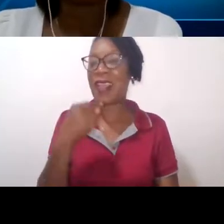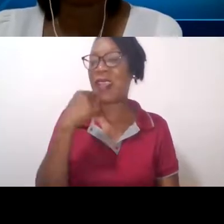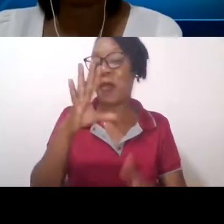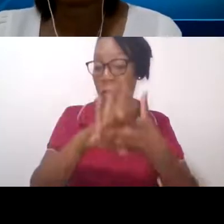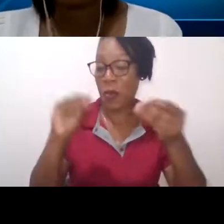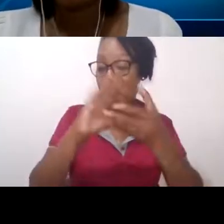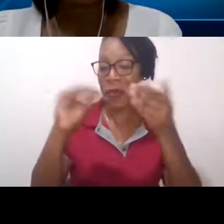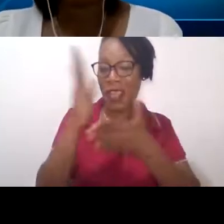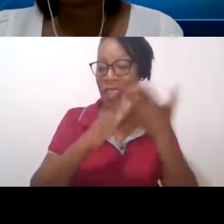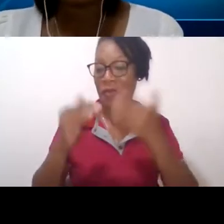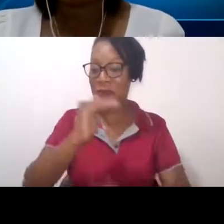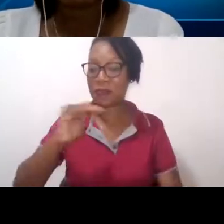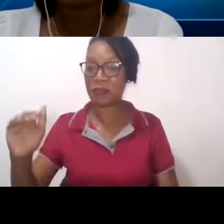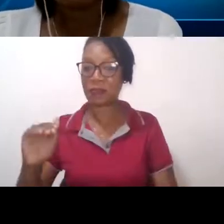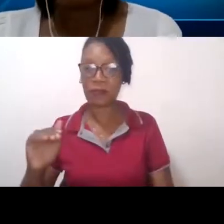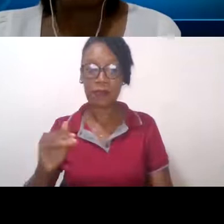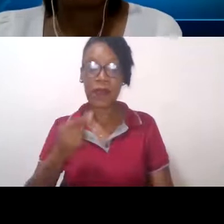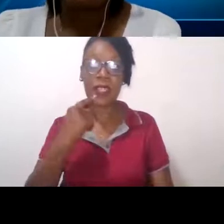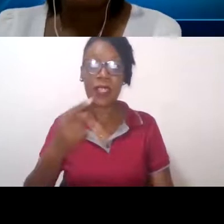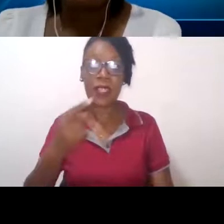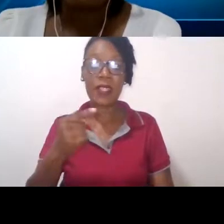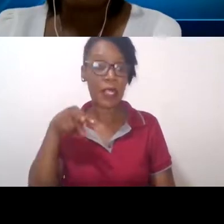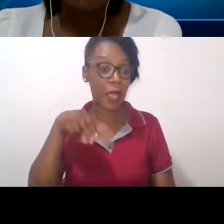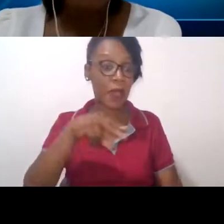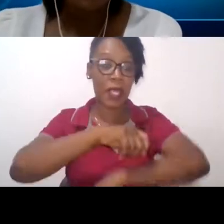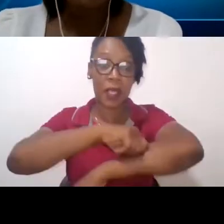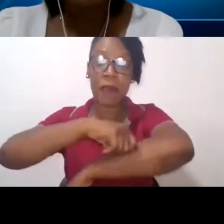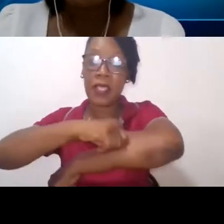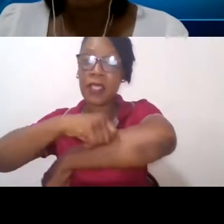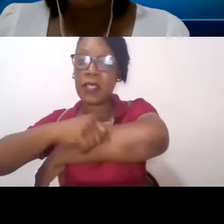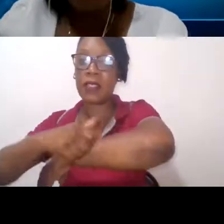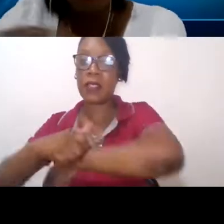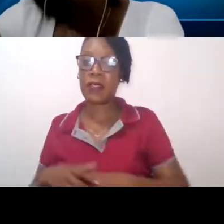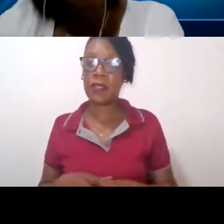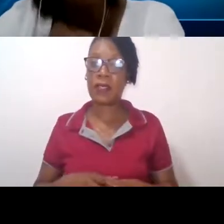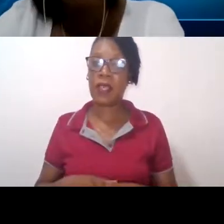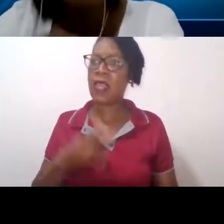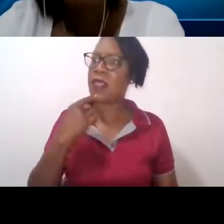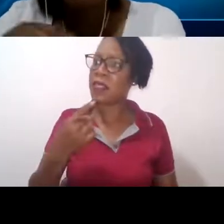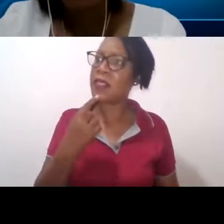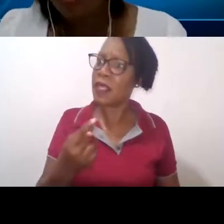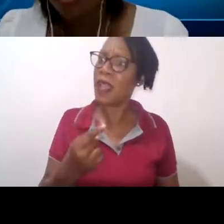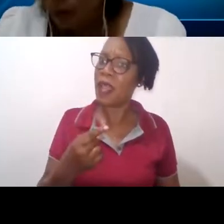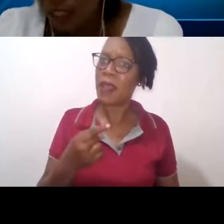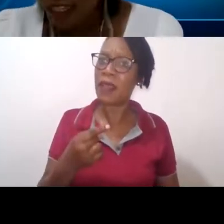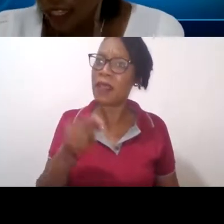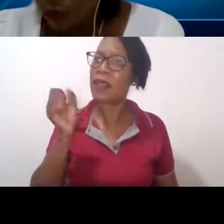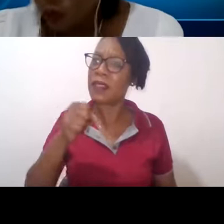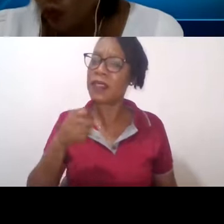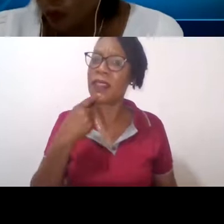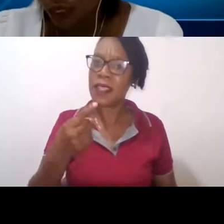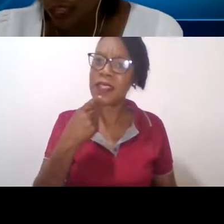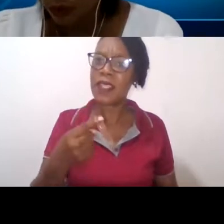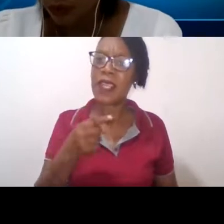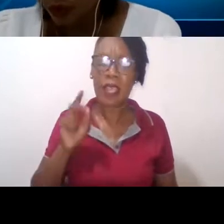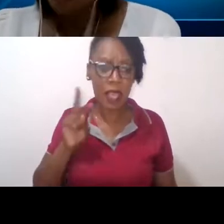el docente dice, caminen y pellizquense. Y él implica que el niño caminaba y se pellizcaba. Entonces tenemos que tener